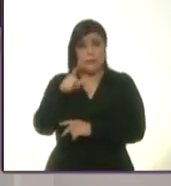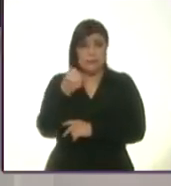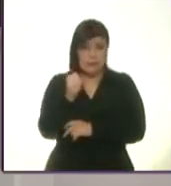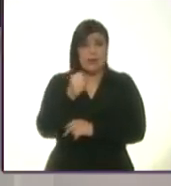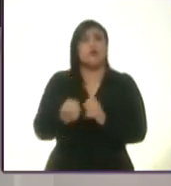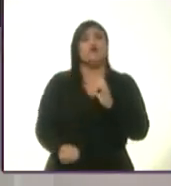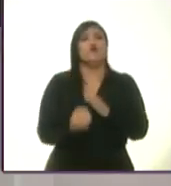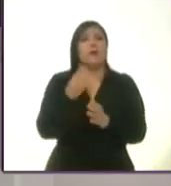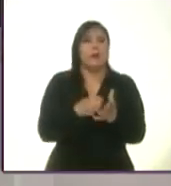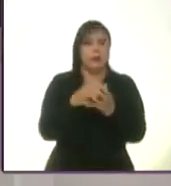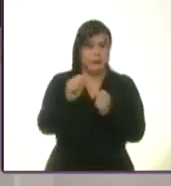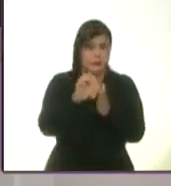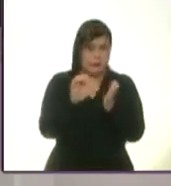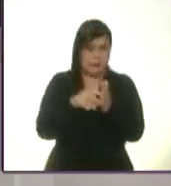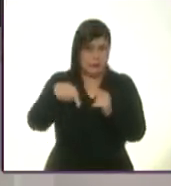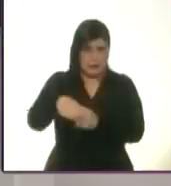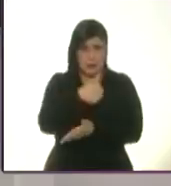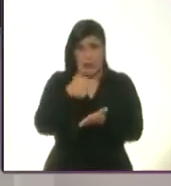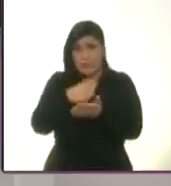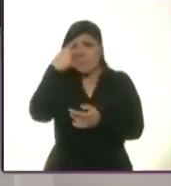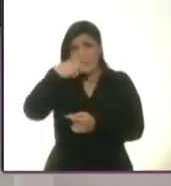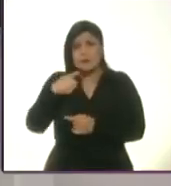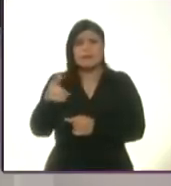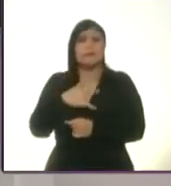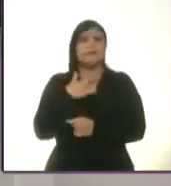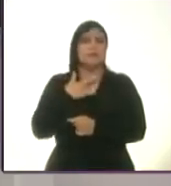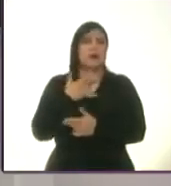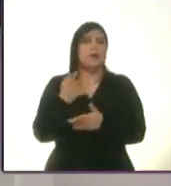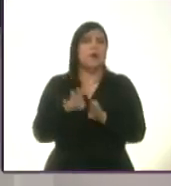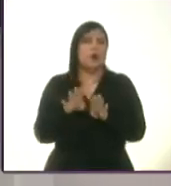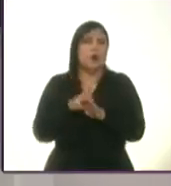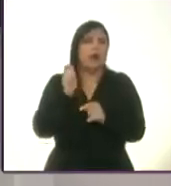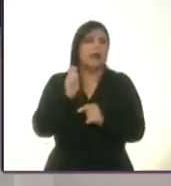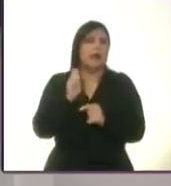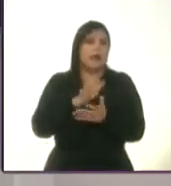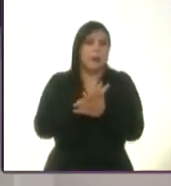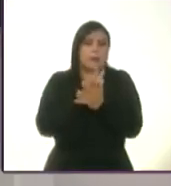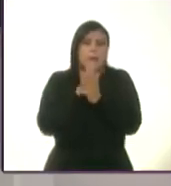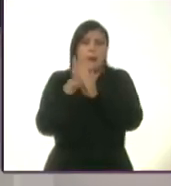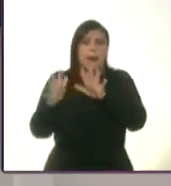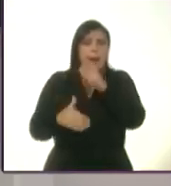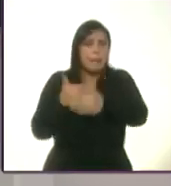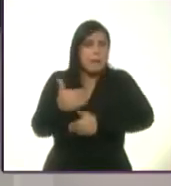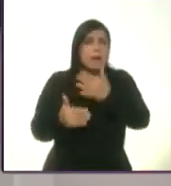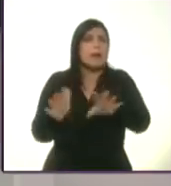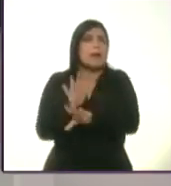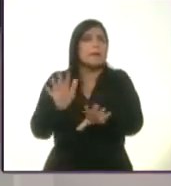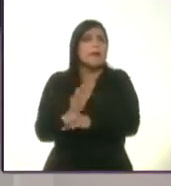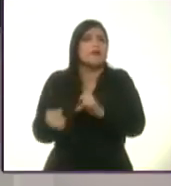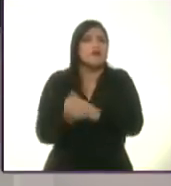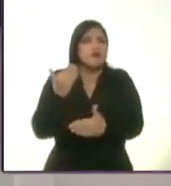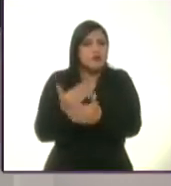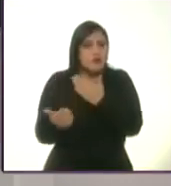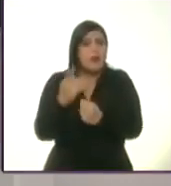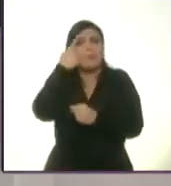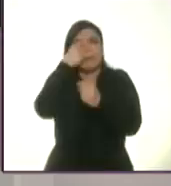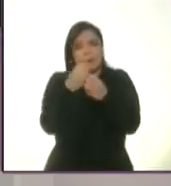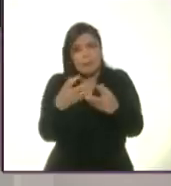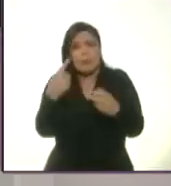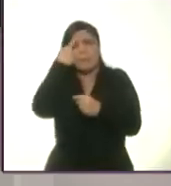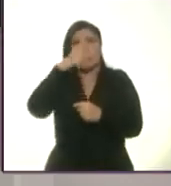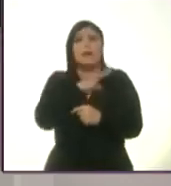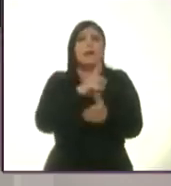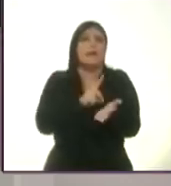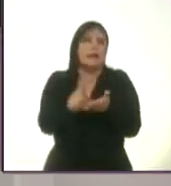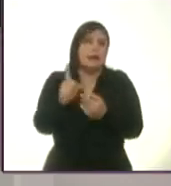constitución de la ciudad de mexico se va a topar con esta esencia también progresista y además donde se amplían estos derechos a favor de mujeres